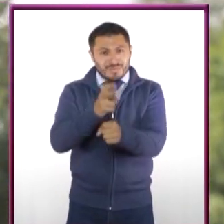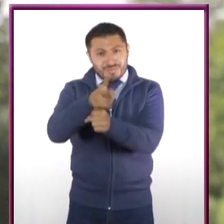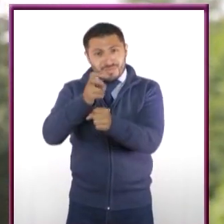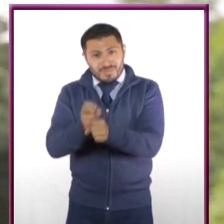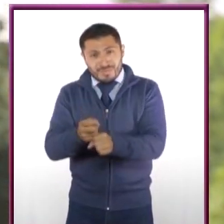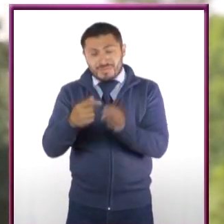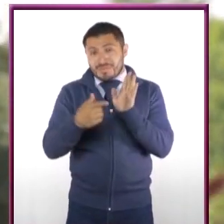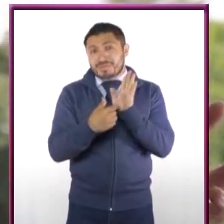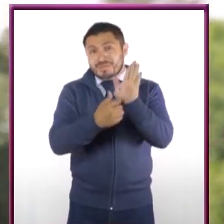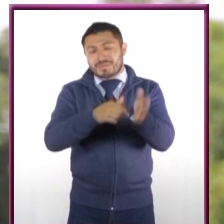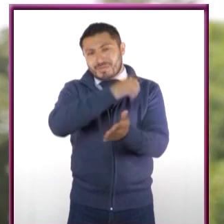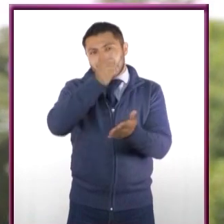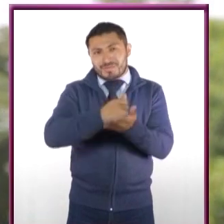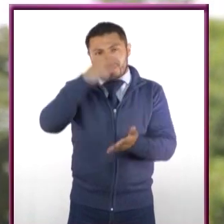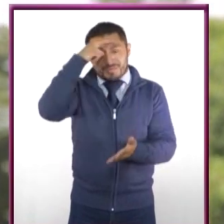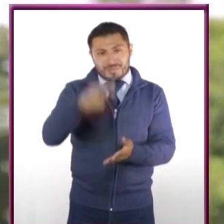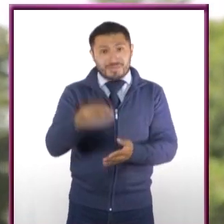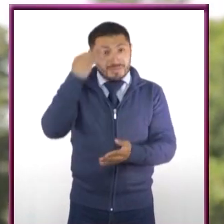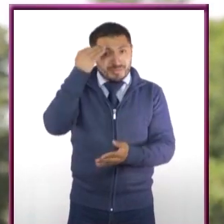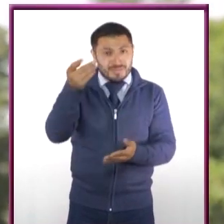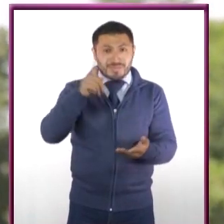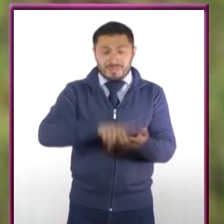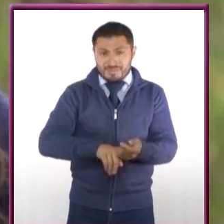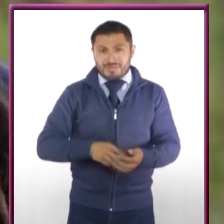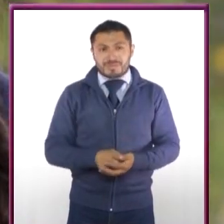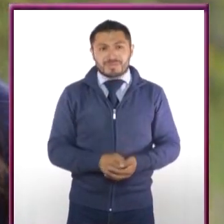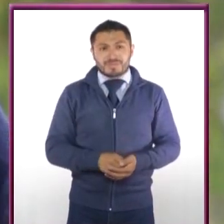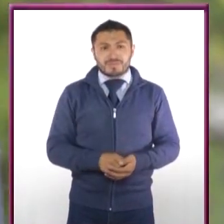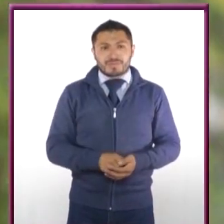invito a ver un capítulo de la Ciudad de México en el tiempo.